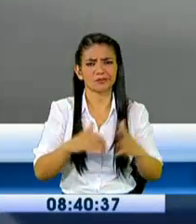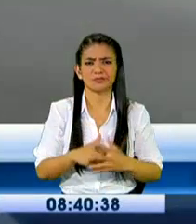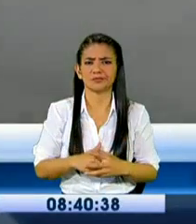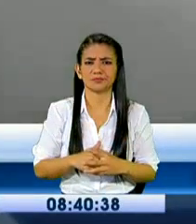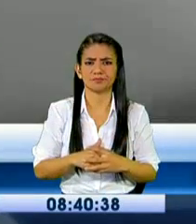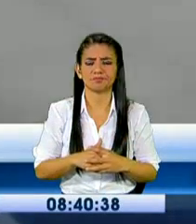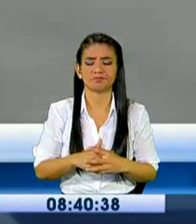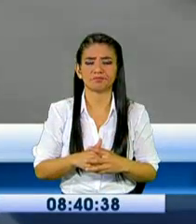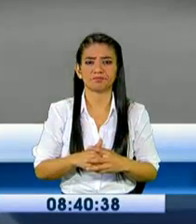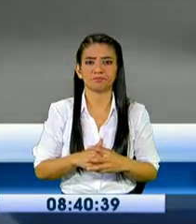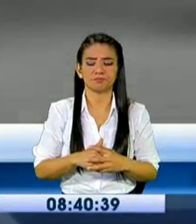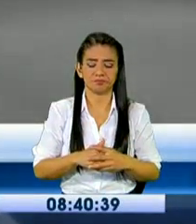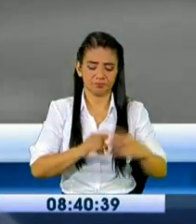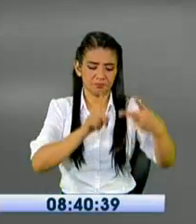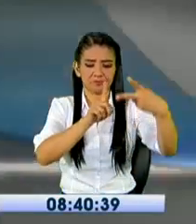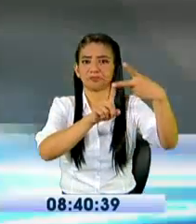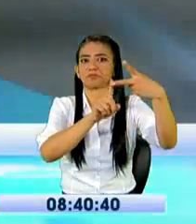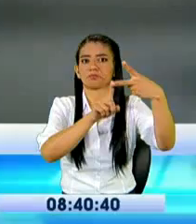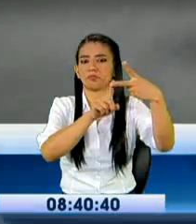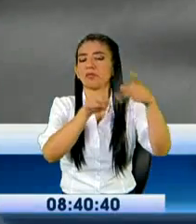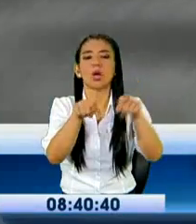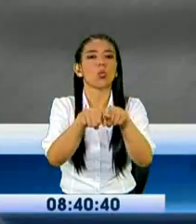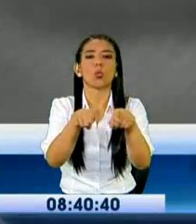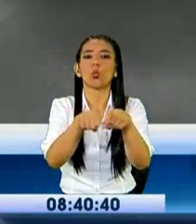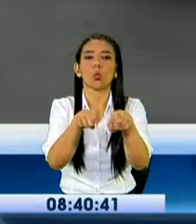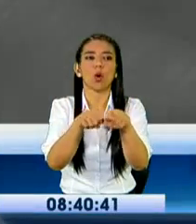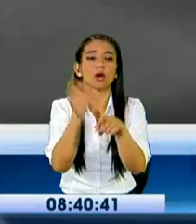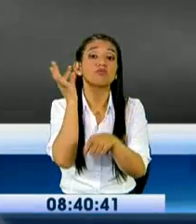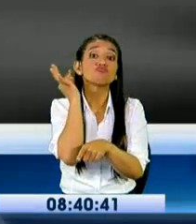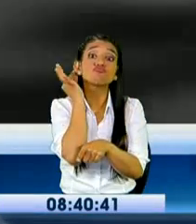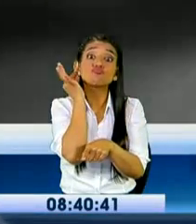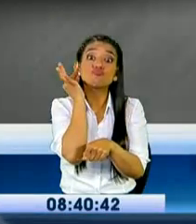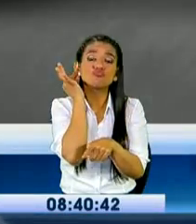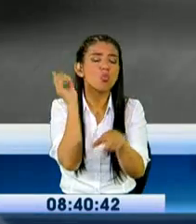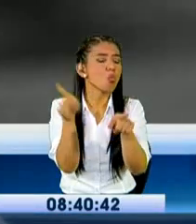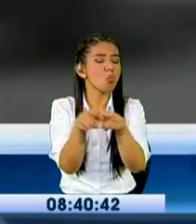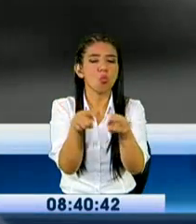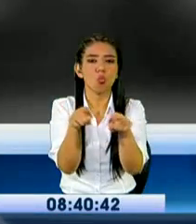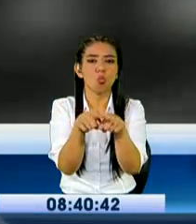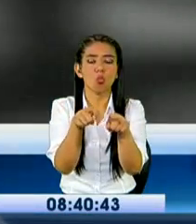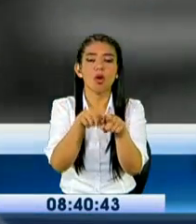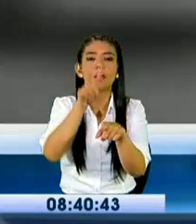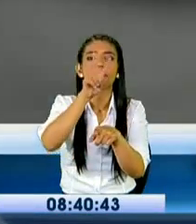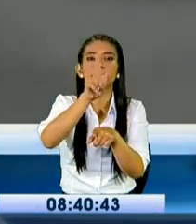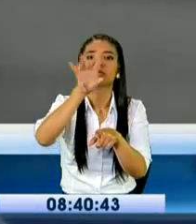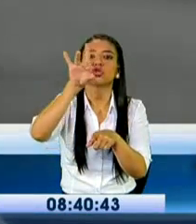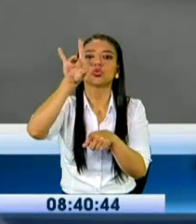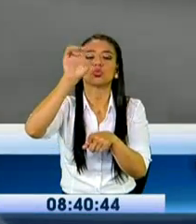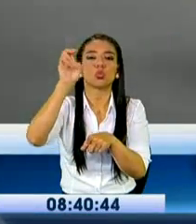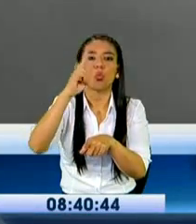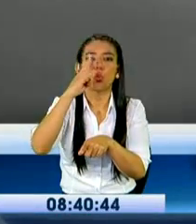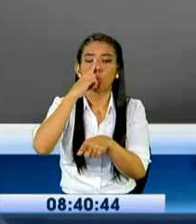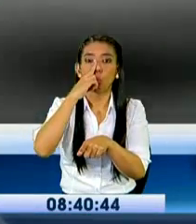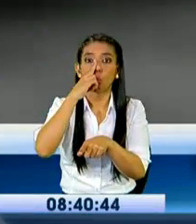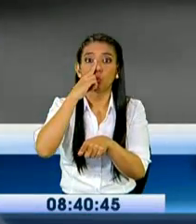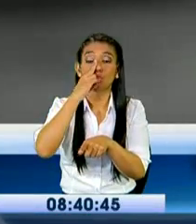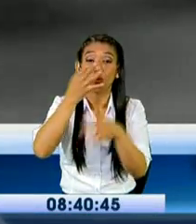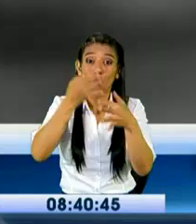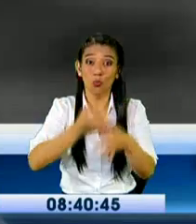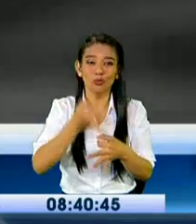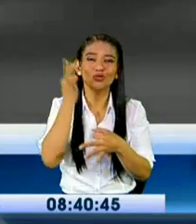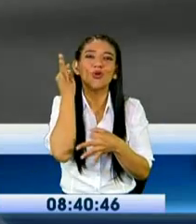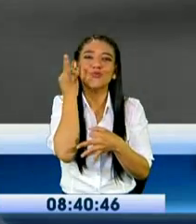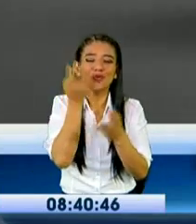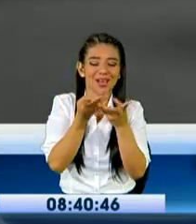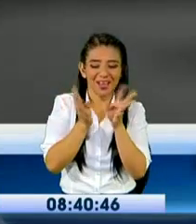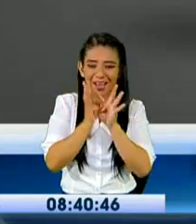cortada. Algo similar, aunque en franca desventaja, fue lo que se presentó la madrugada del 28 de junio, cuando la celebración de un